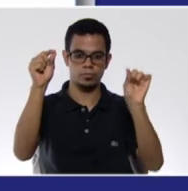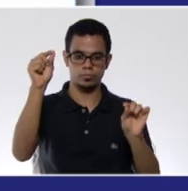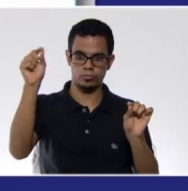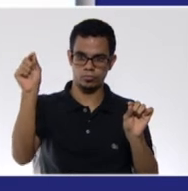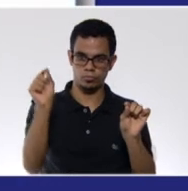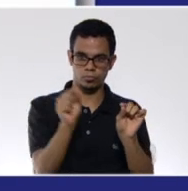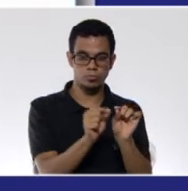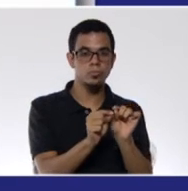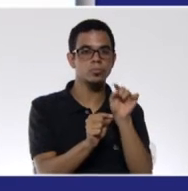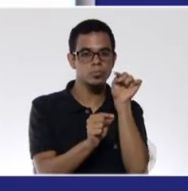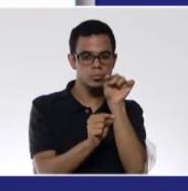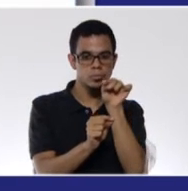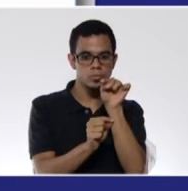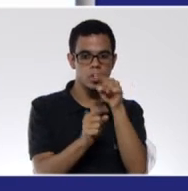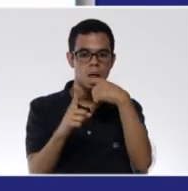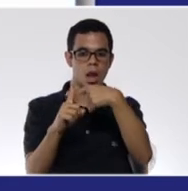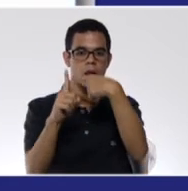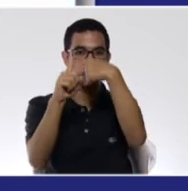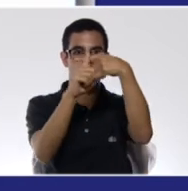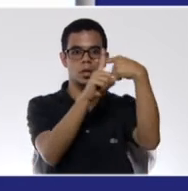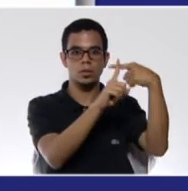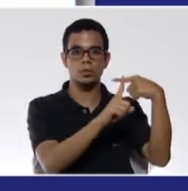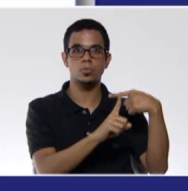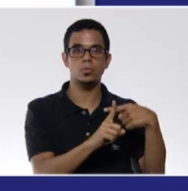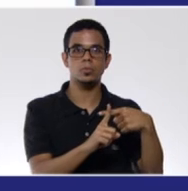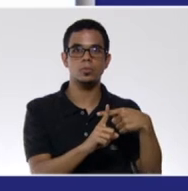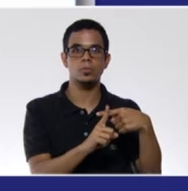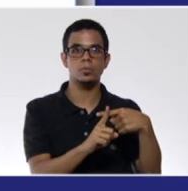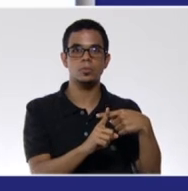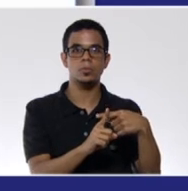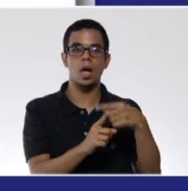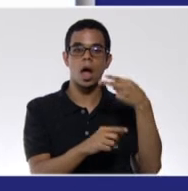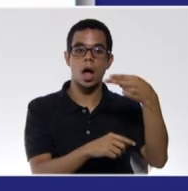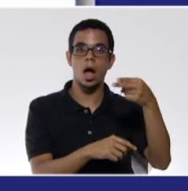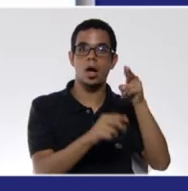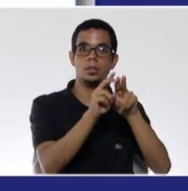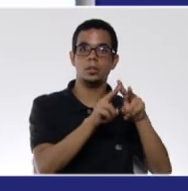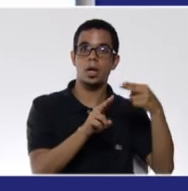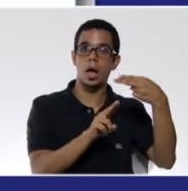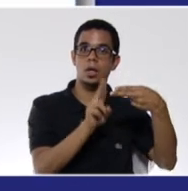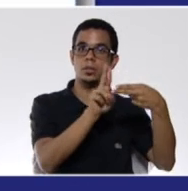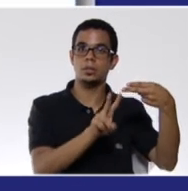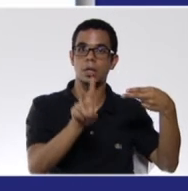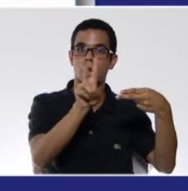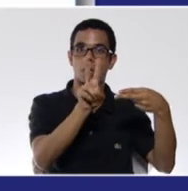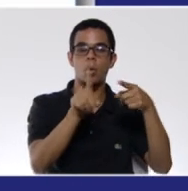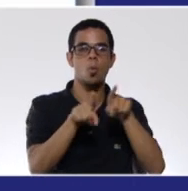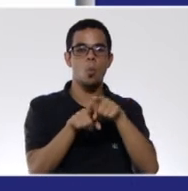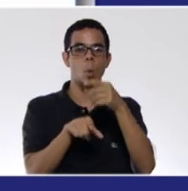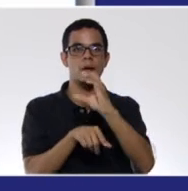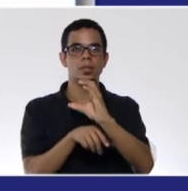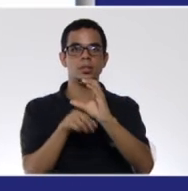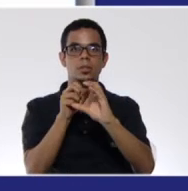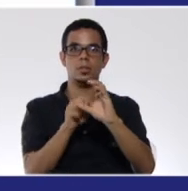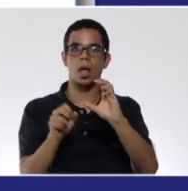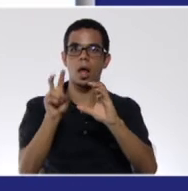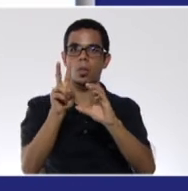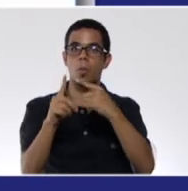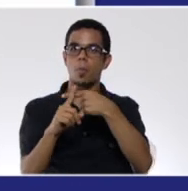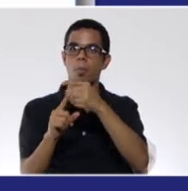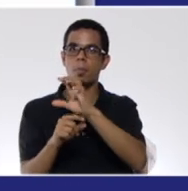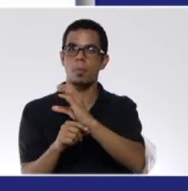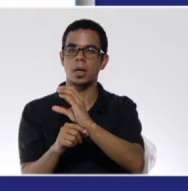cuadrado es igual a c sub 1 al cuadrado más c sub 2 al cuadrado, donde h es la longitud